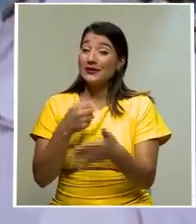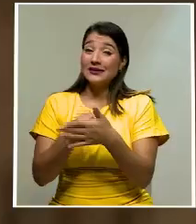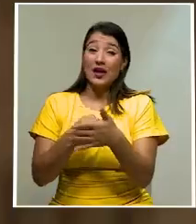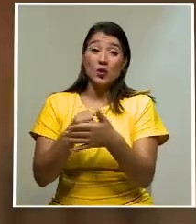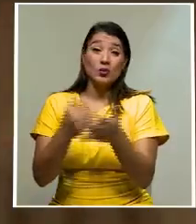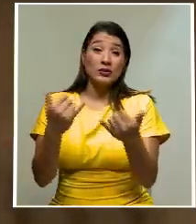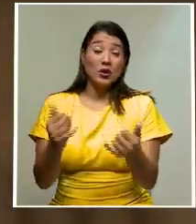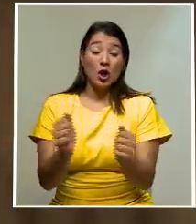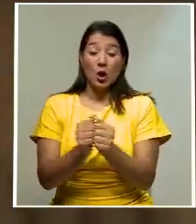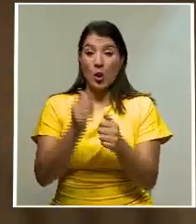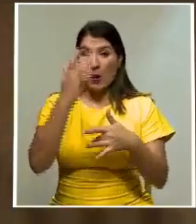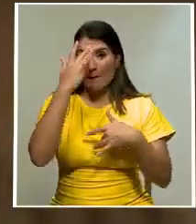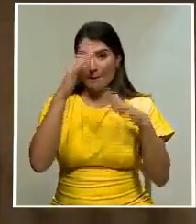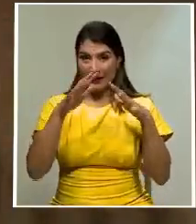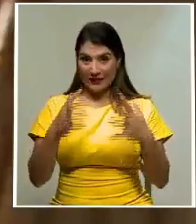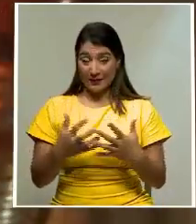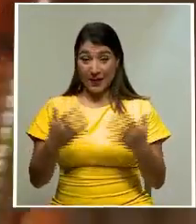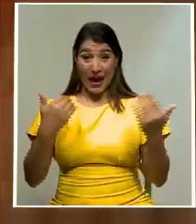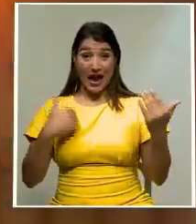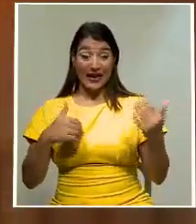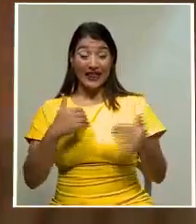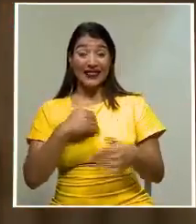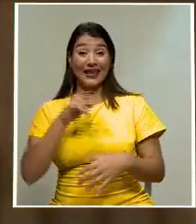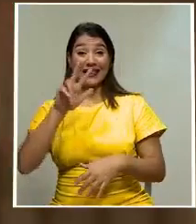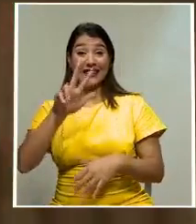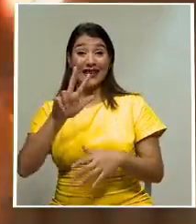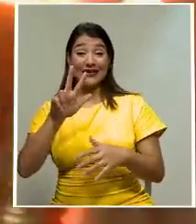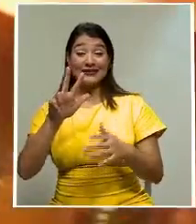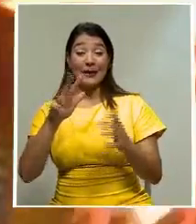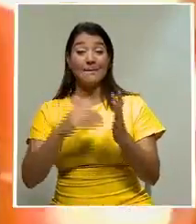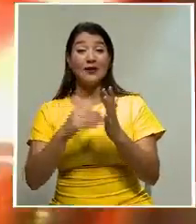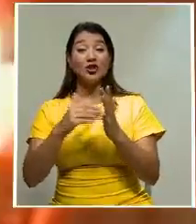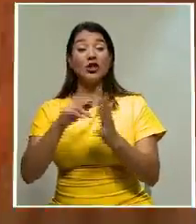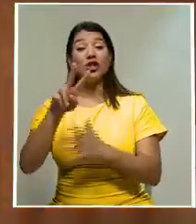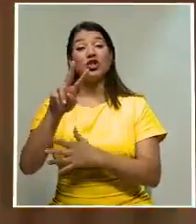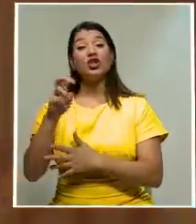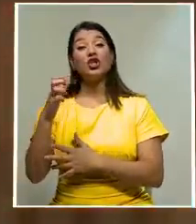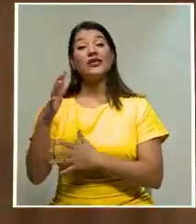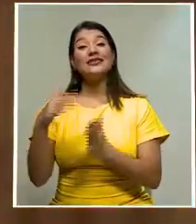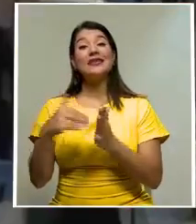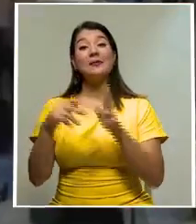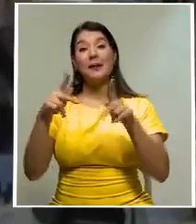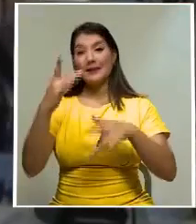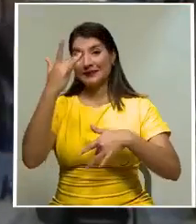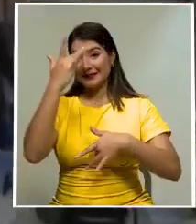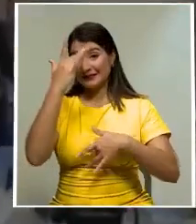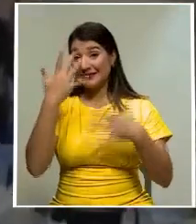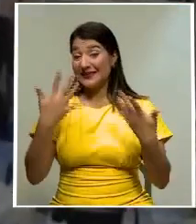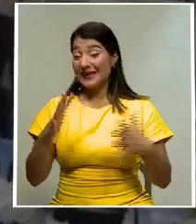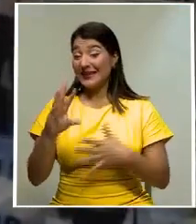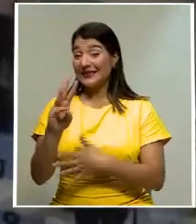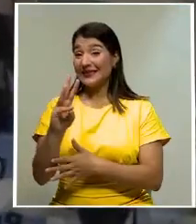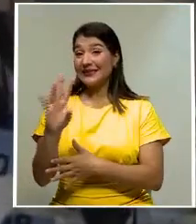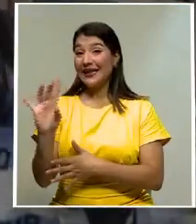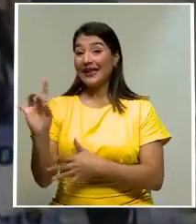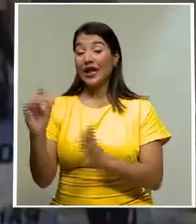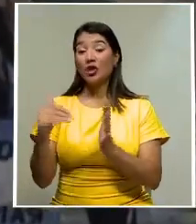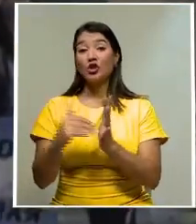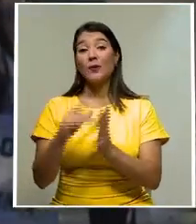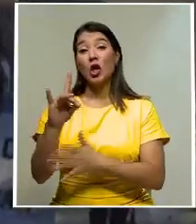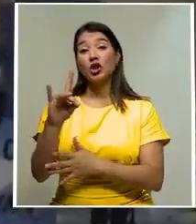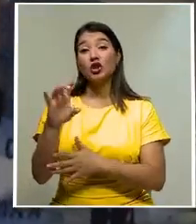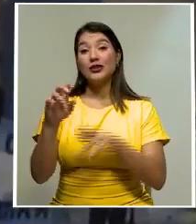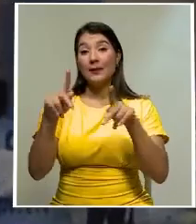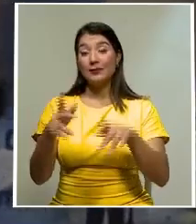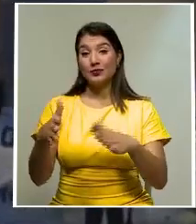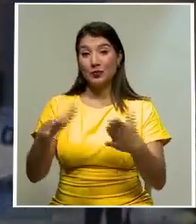pandemia. Argentina reporta más de 3.215.000 contagios y supera los 68.800 fallecimientos a causa